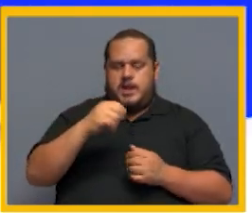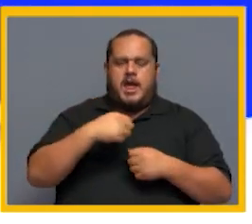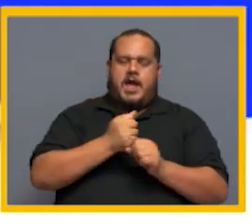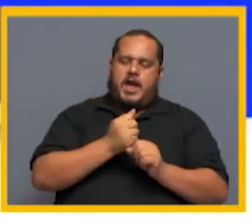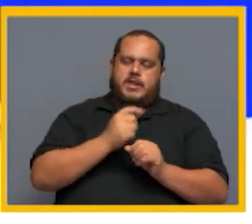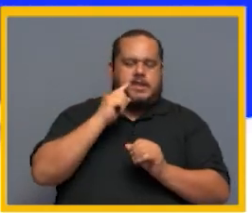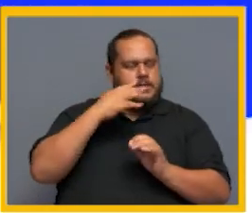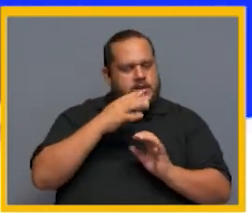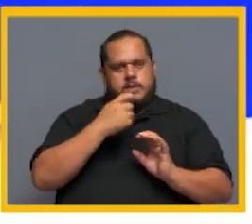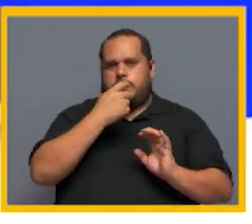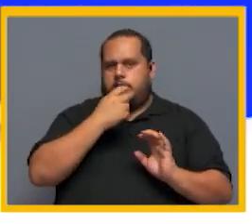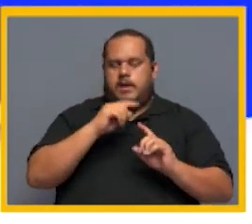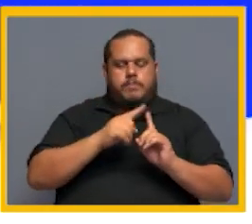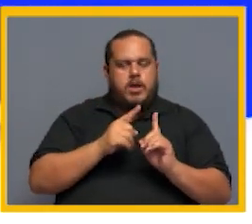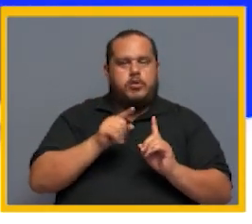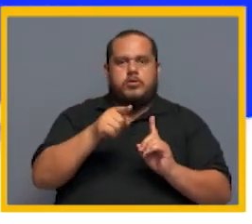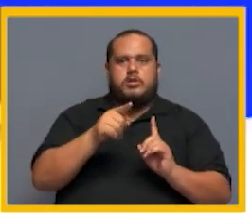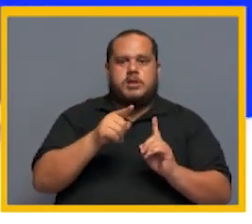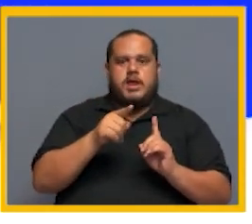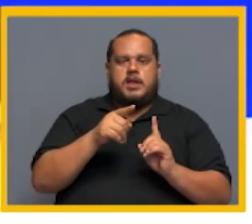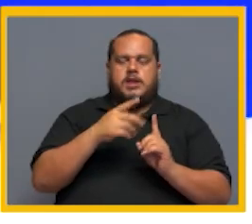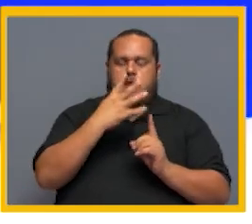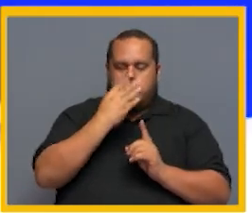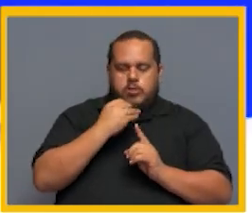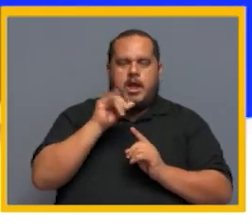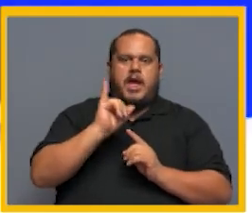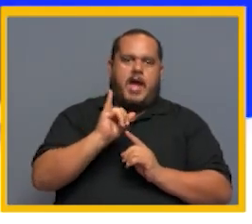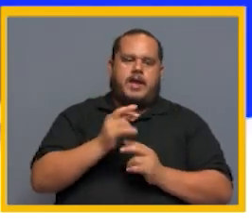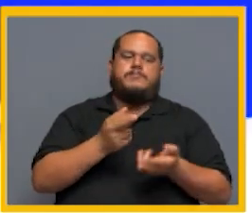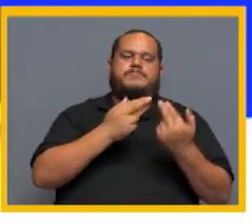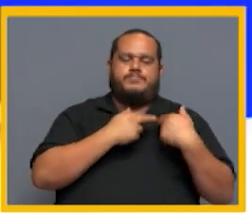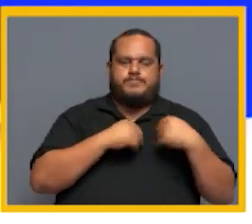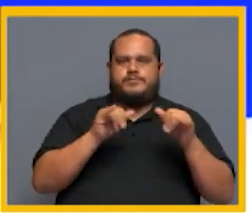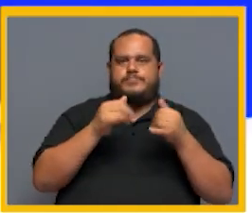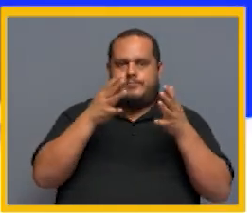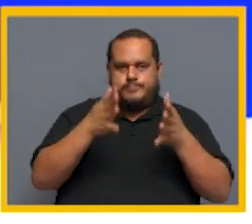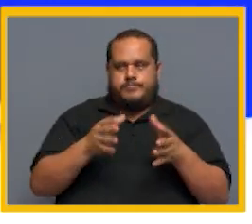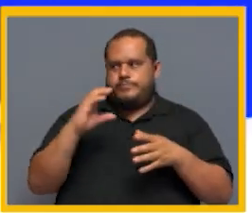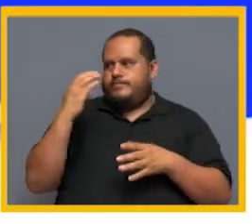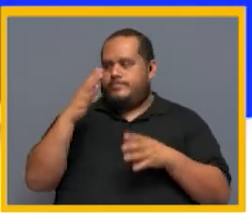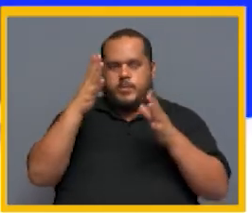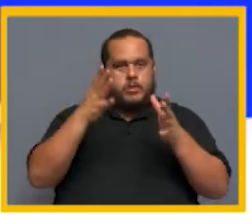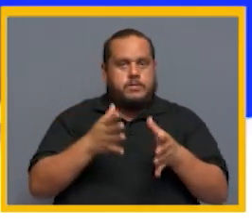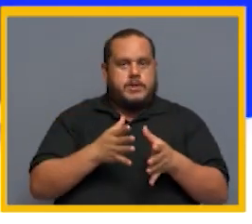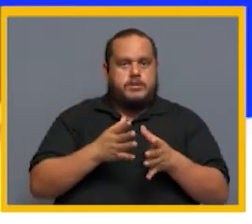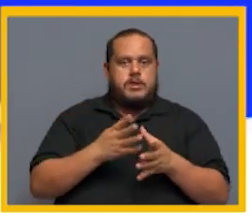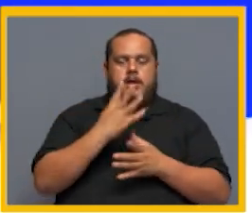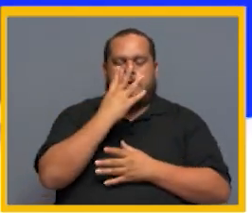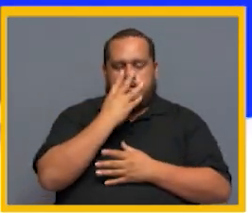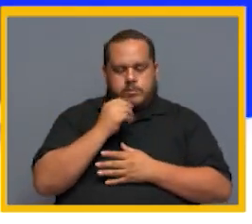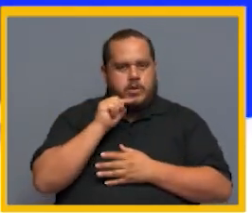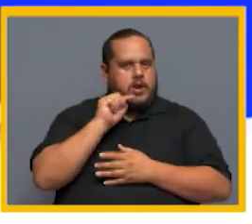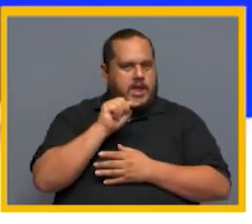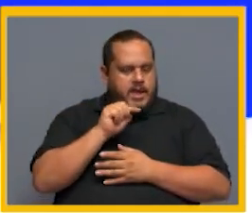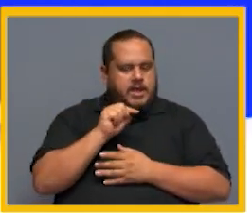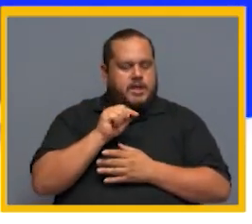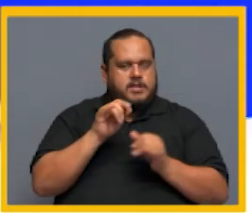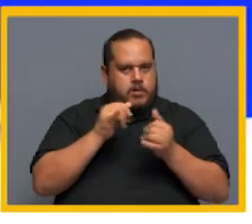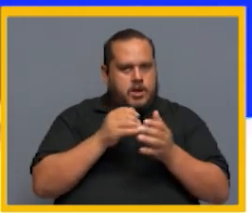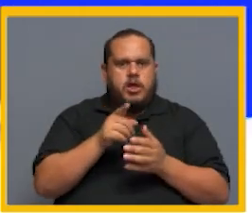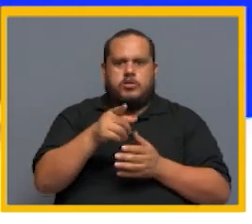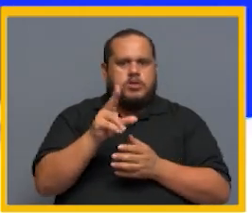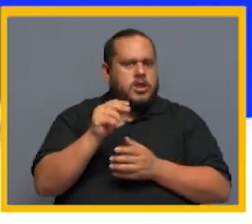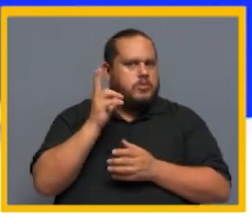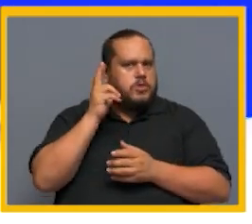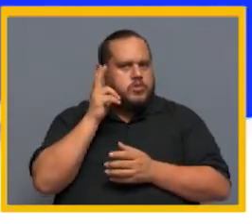hasta en una infracción. Si vos te quedás redormido, yo creo que ahí hay responsabilidad de los jugadores colombianos que se durmieron en esa jugada. Vos, si no escuchás